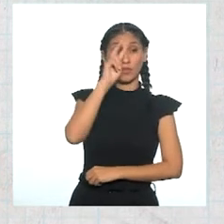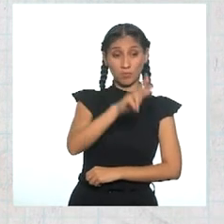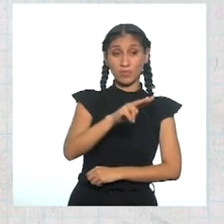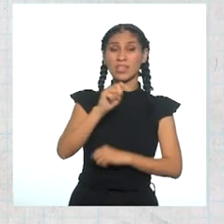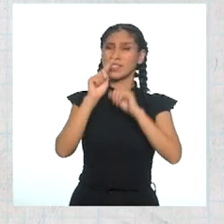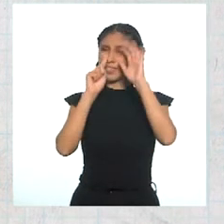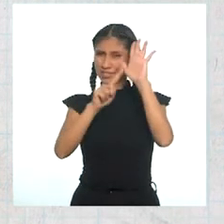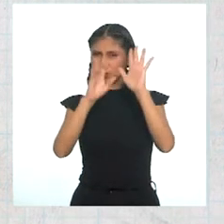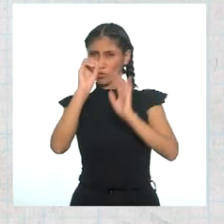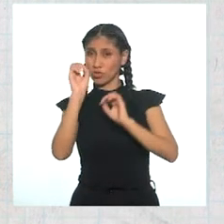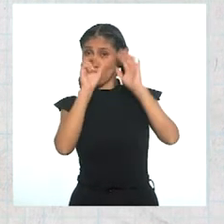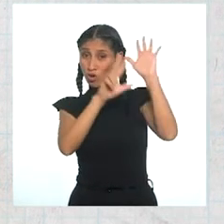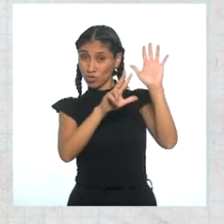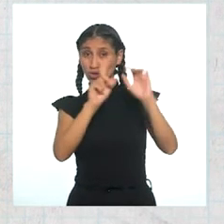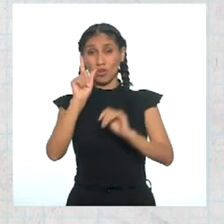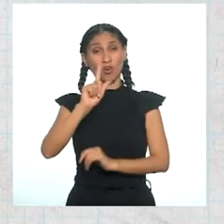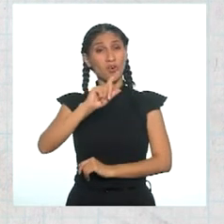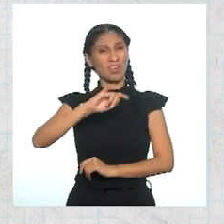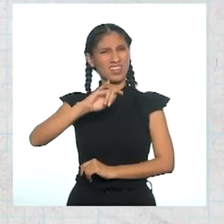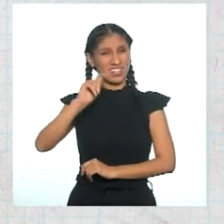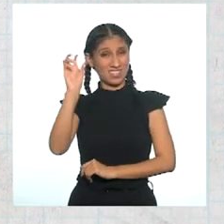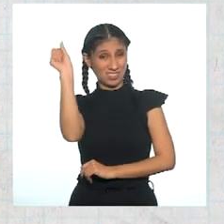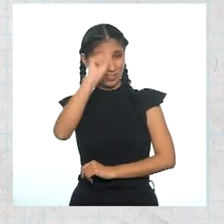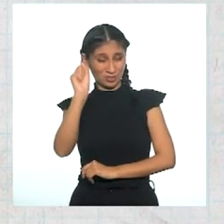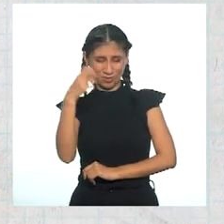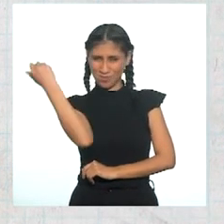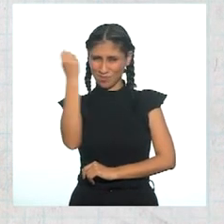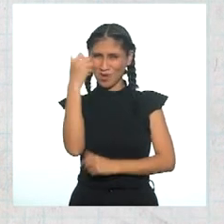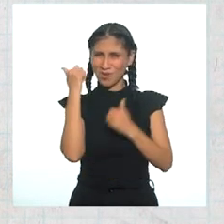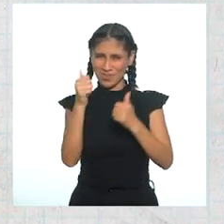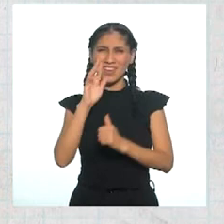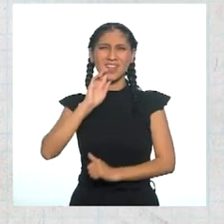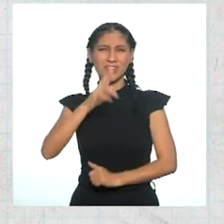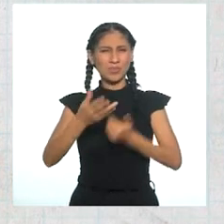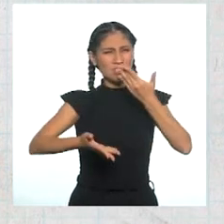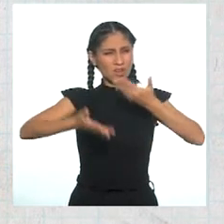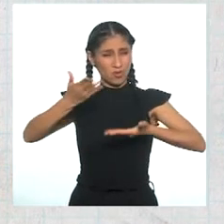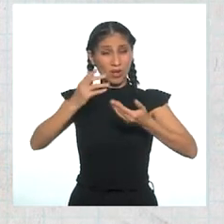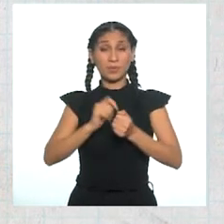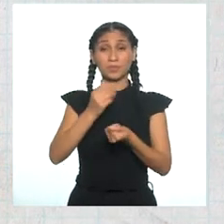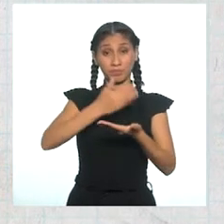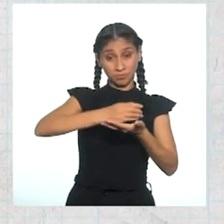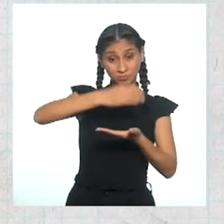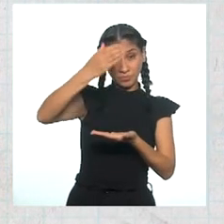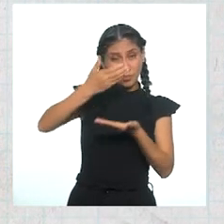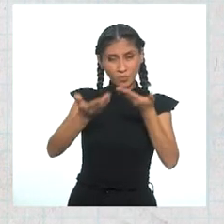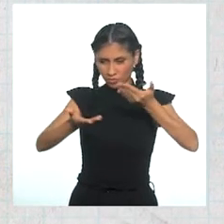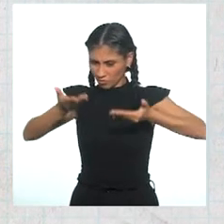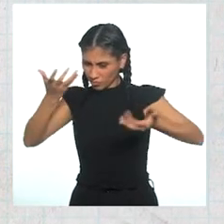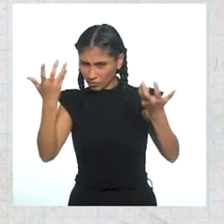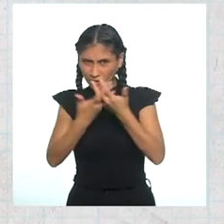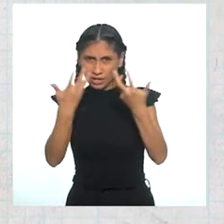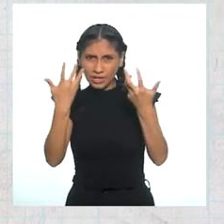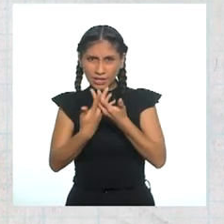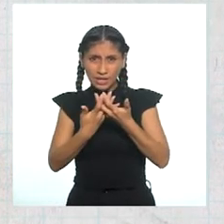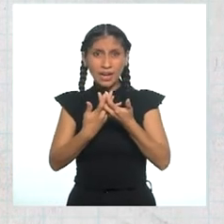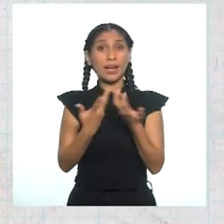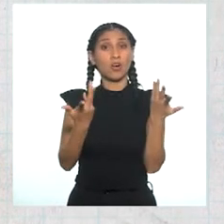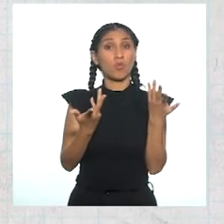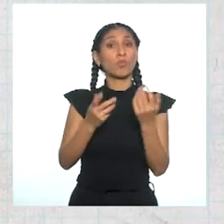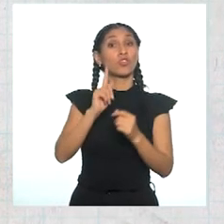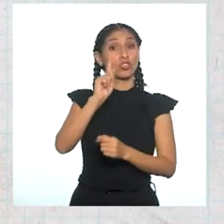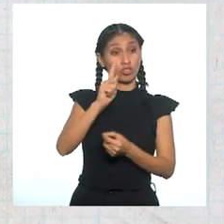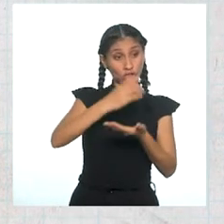2,2608 litros. ¡Lo logramos! La respuesta es la siguiente. Para estar dentro del rango recomendado, se debe beber